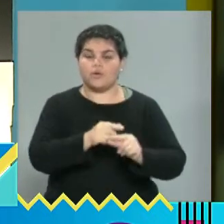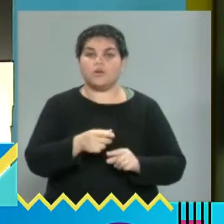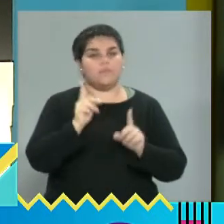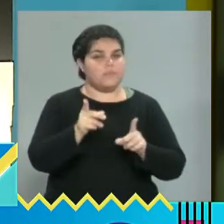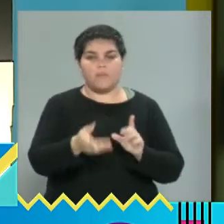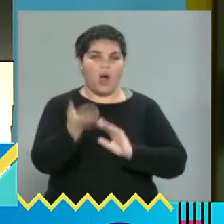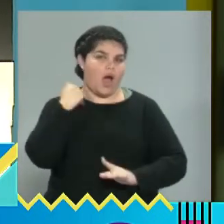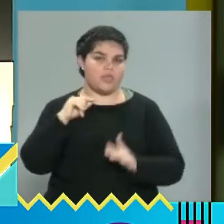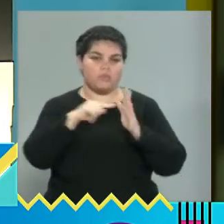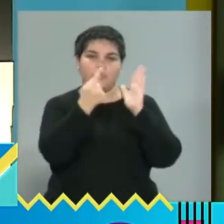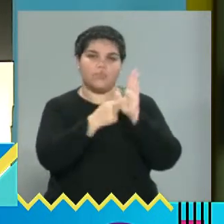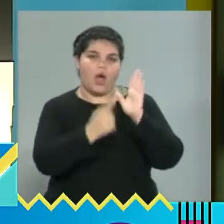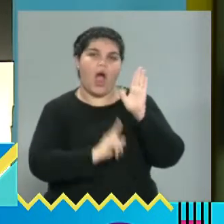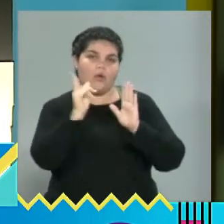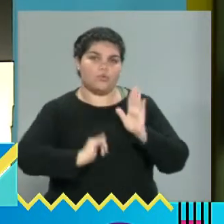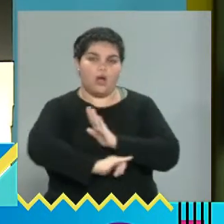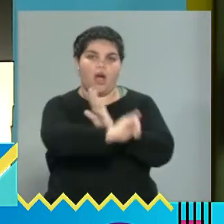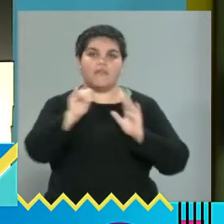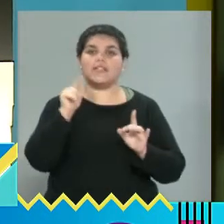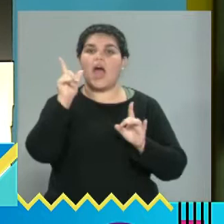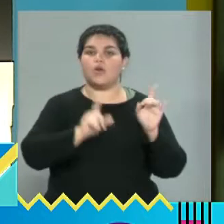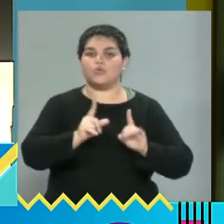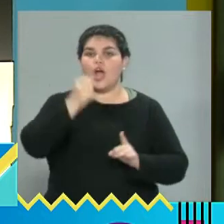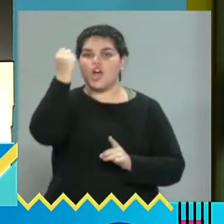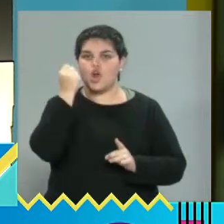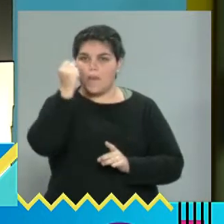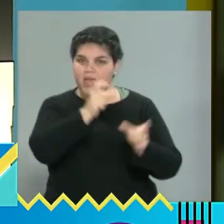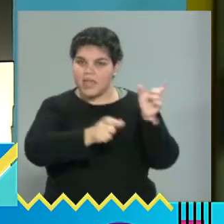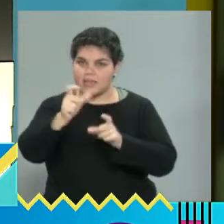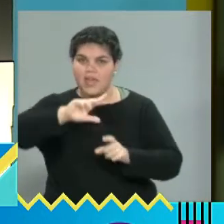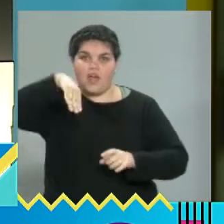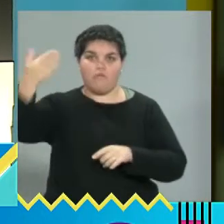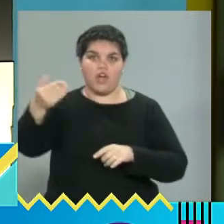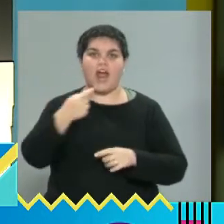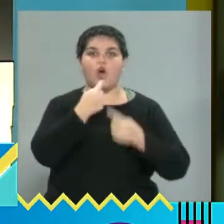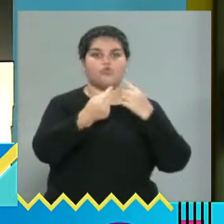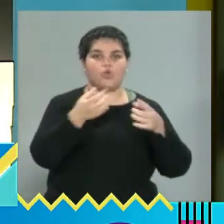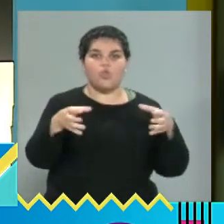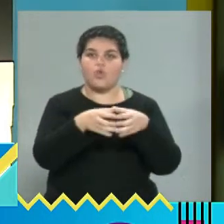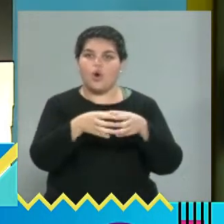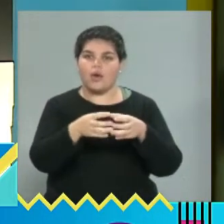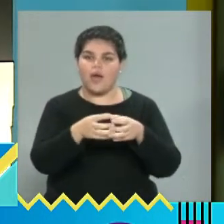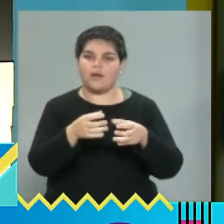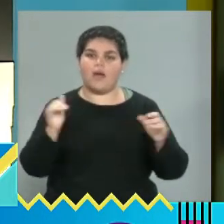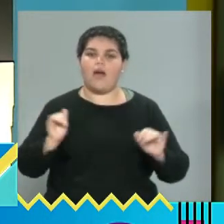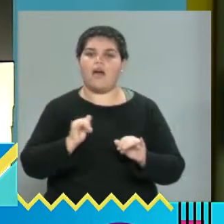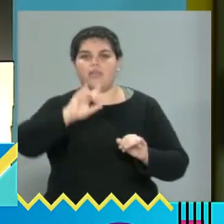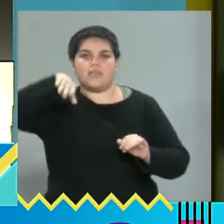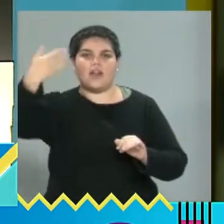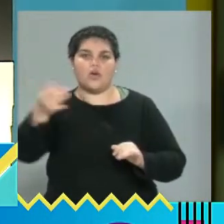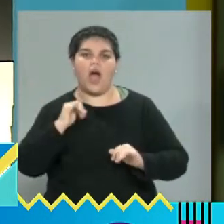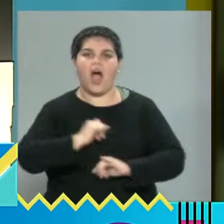recién, ciertos economistas internacionales, algunas consultoras internacionales ya empiezan a hablar de una crisis de una economía